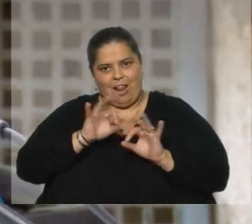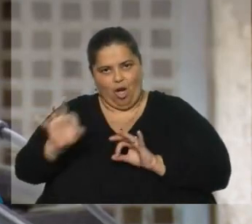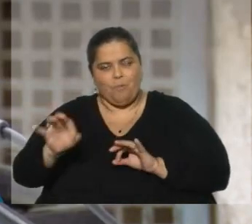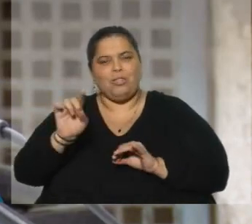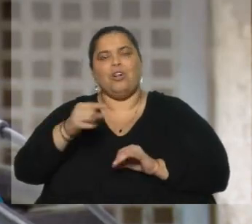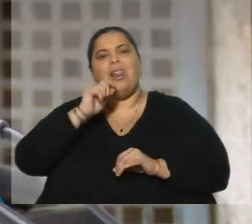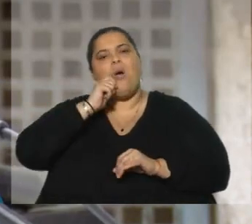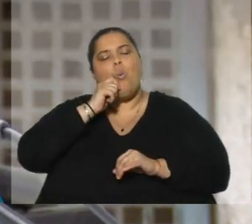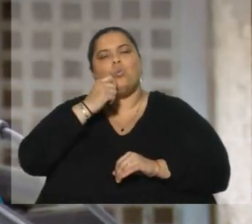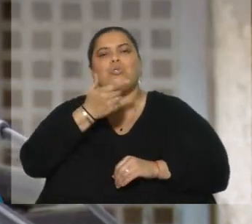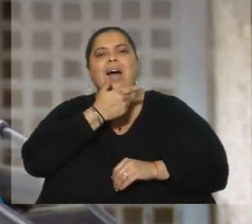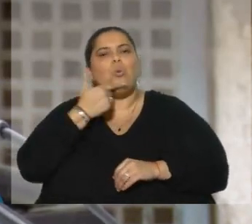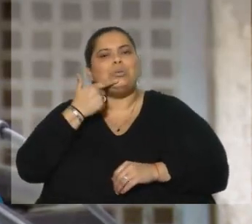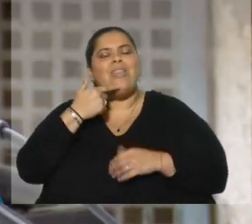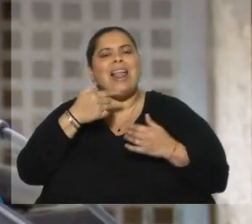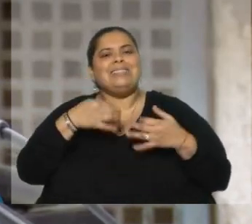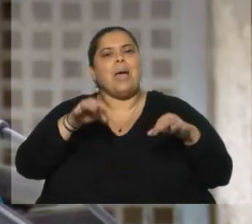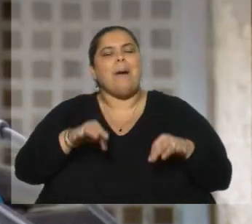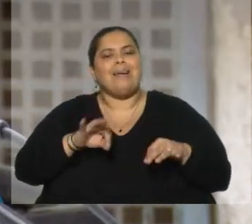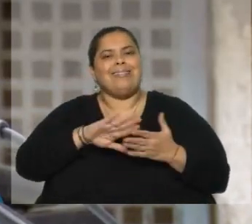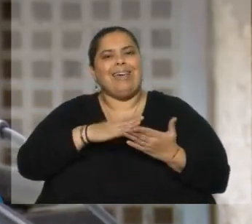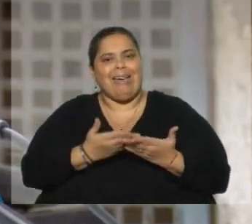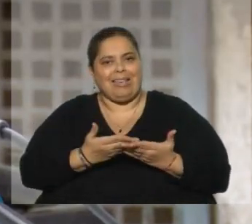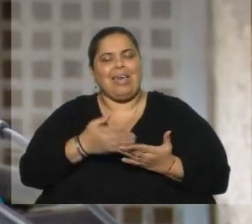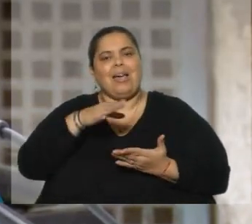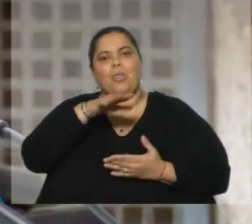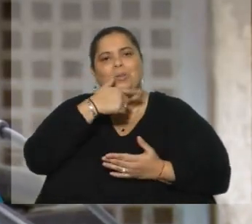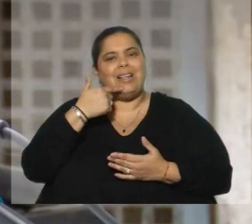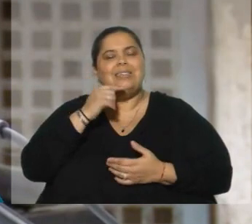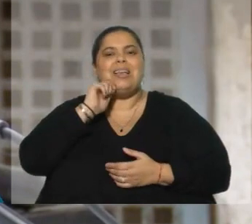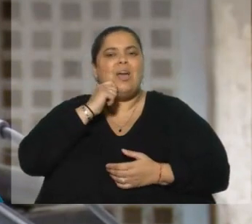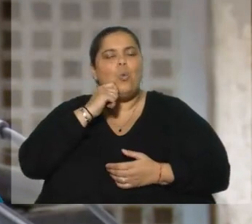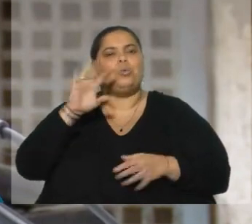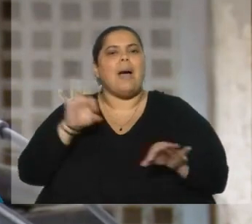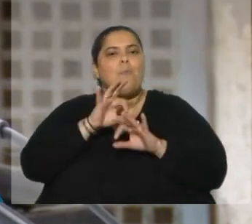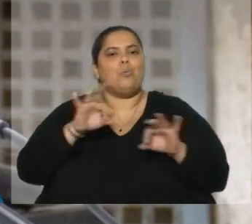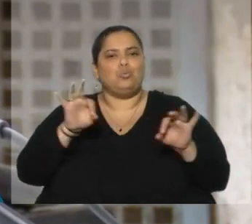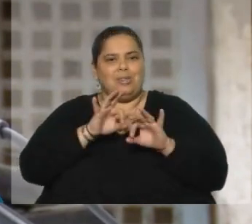culinaria son los panqueques con dulce de leche y suele escuchar música de Cat Stevens.